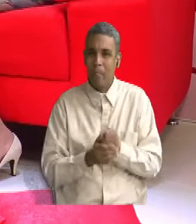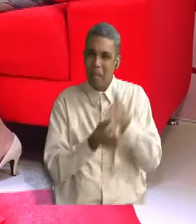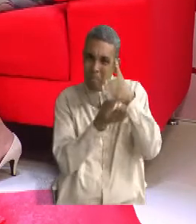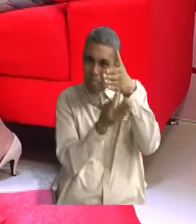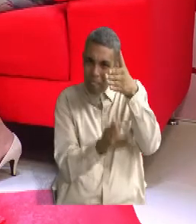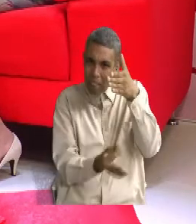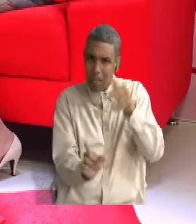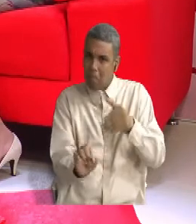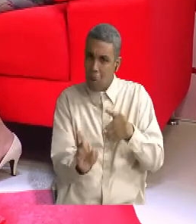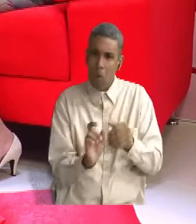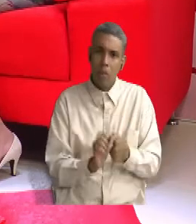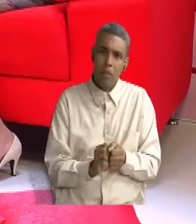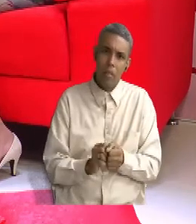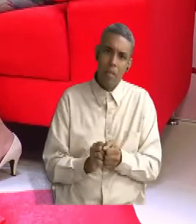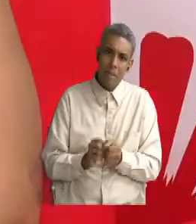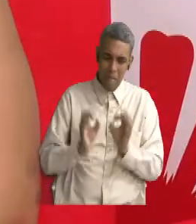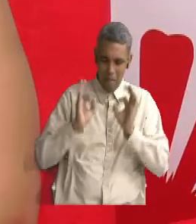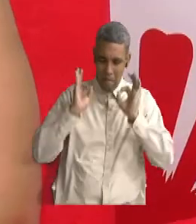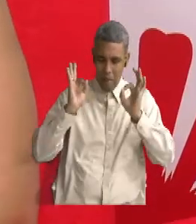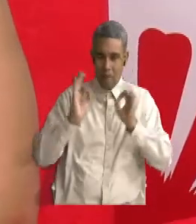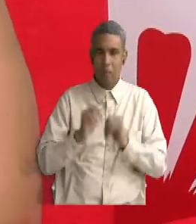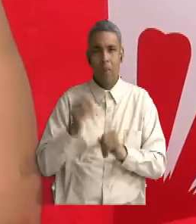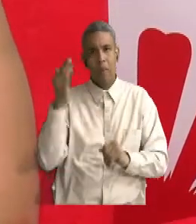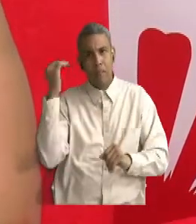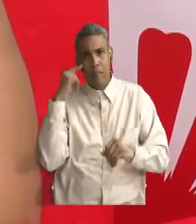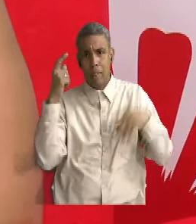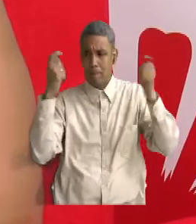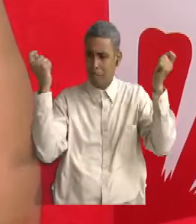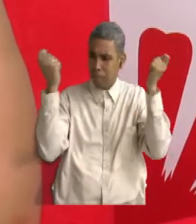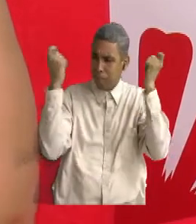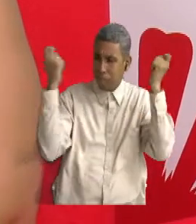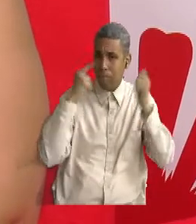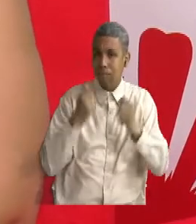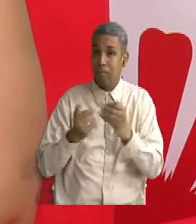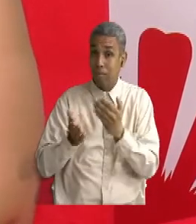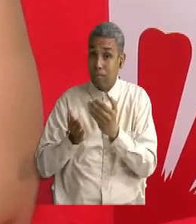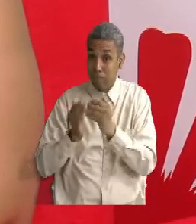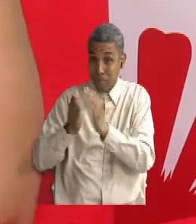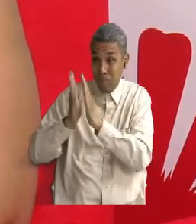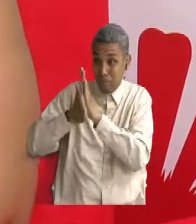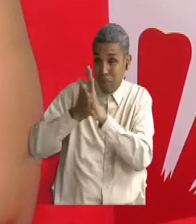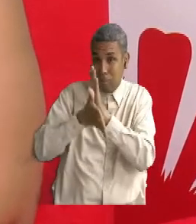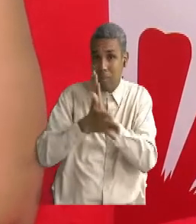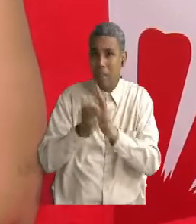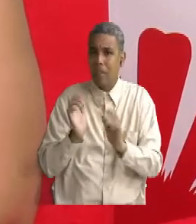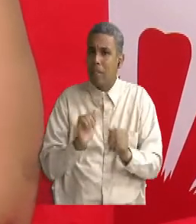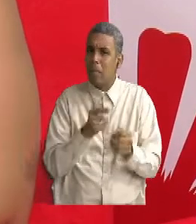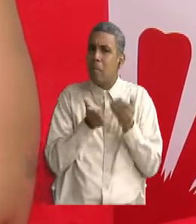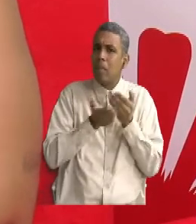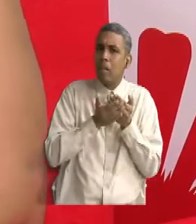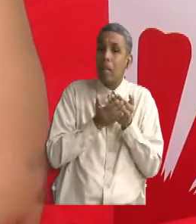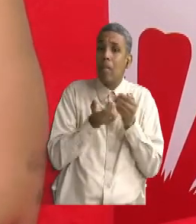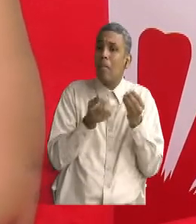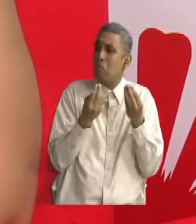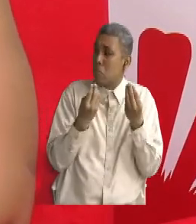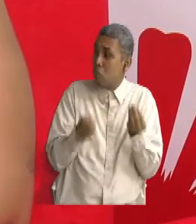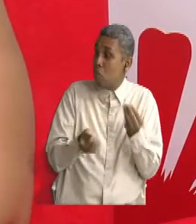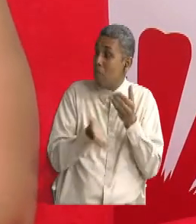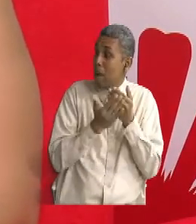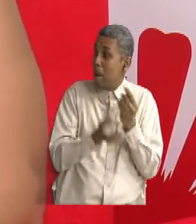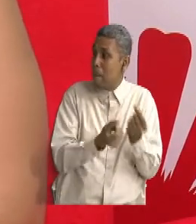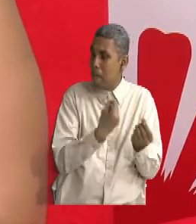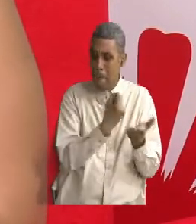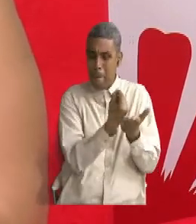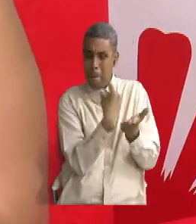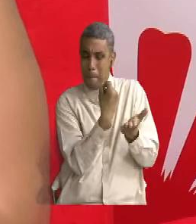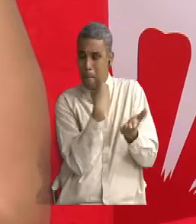una publicación, te puedo mostrar la cantidad de personas que me escribieron: Jennifer, ven, pero ¿cómo puedo hacer? Jennifer, ven, llévame allá. Jennifer,